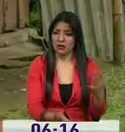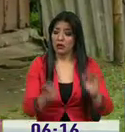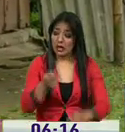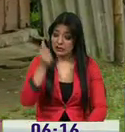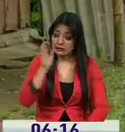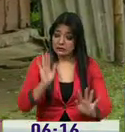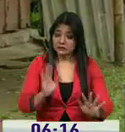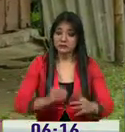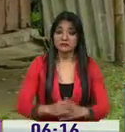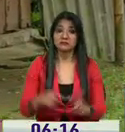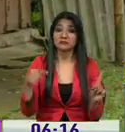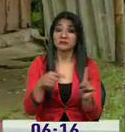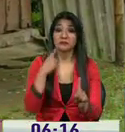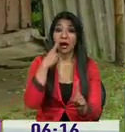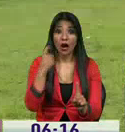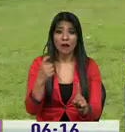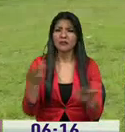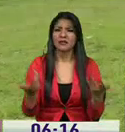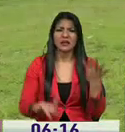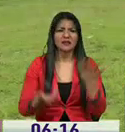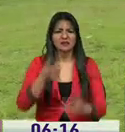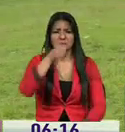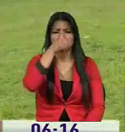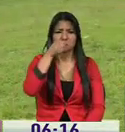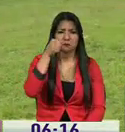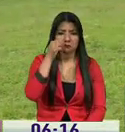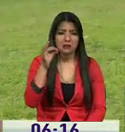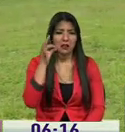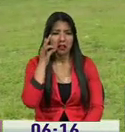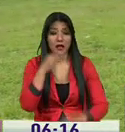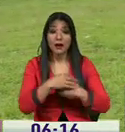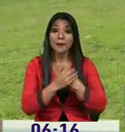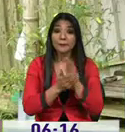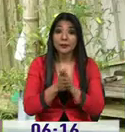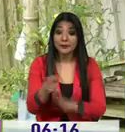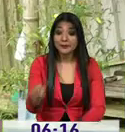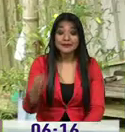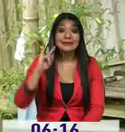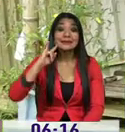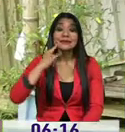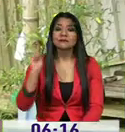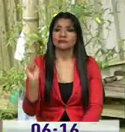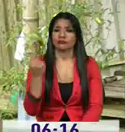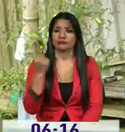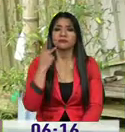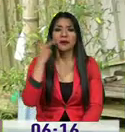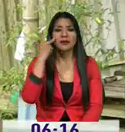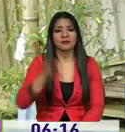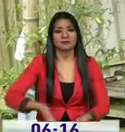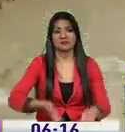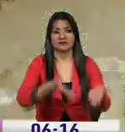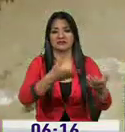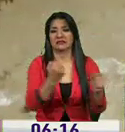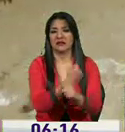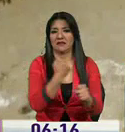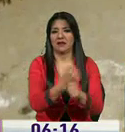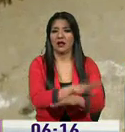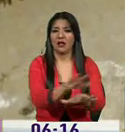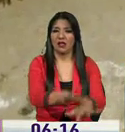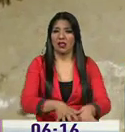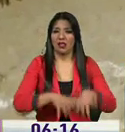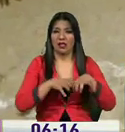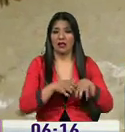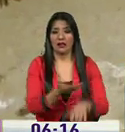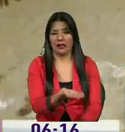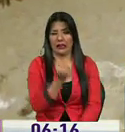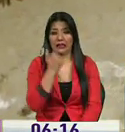presunto depredador estaba bajo los efectos de drogas y aprovechó que los padres de la niña habían salido a realizar labores agrícolas para sacarla de la